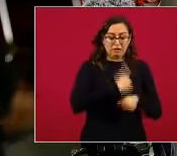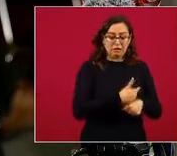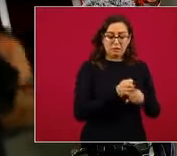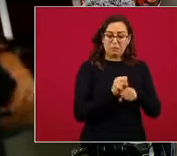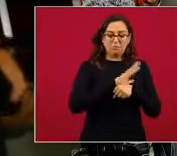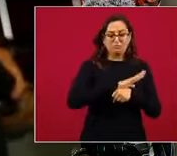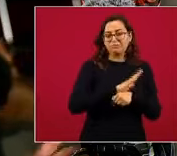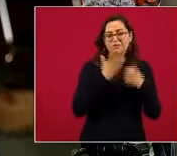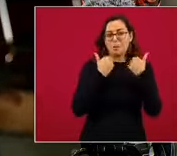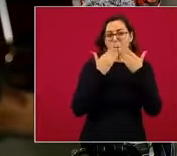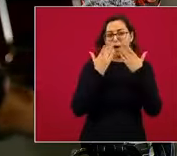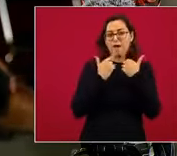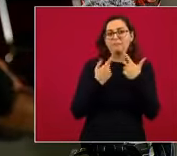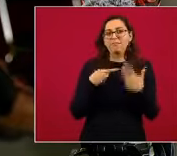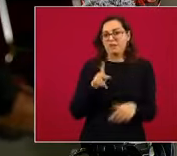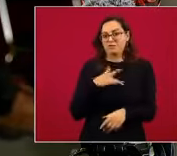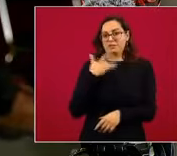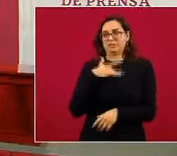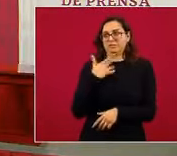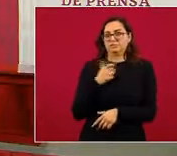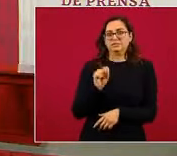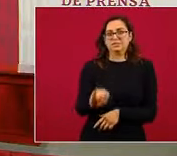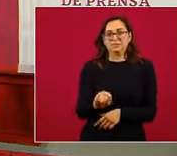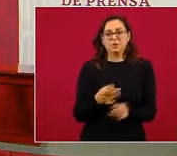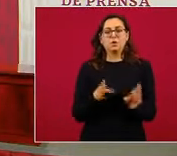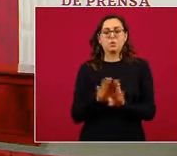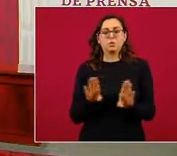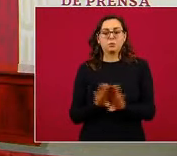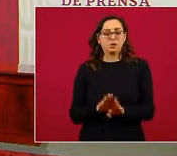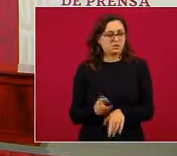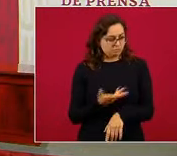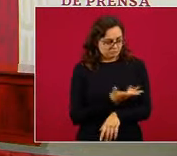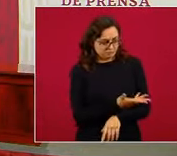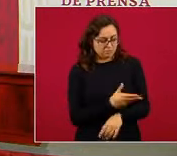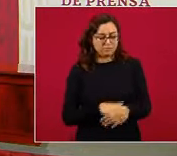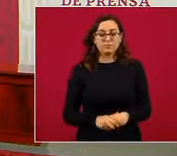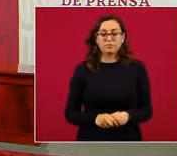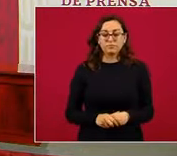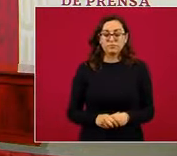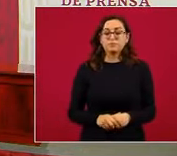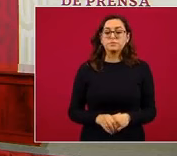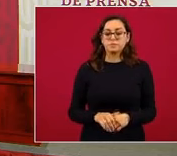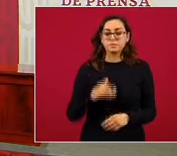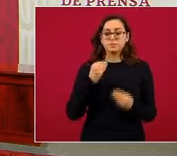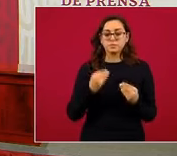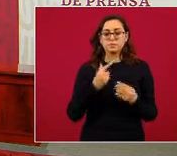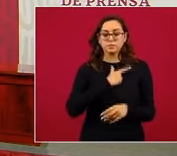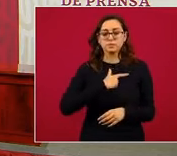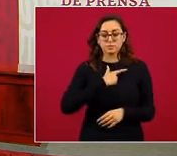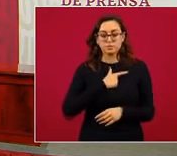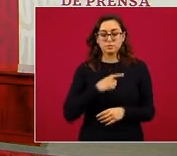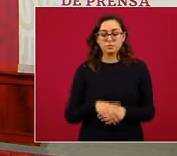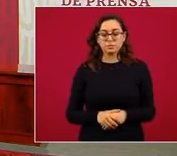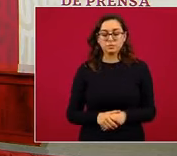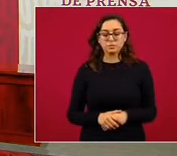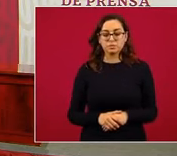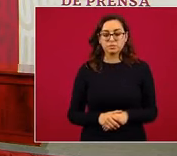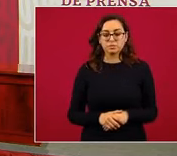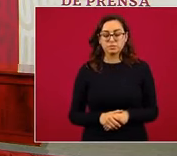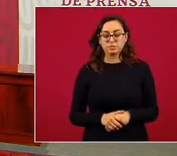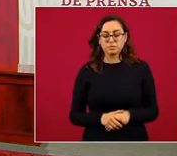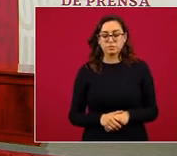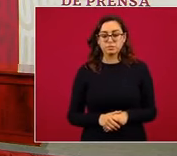el COVID-19. Gracias. Muchas gracias. Si quieres contestar sobre esto, por favor. Claro, con mucho gusto. De hecho, debemos de recordar,